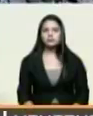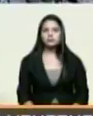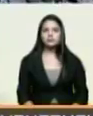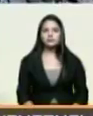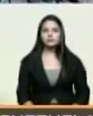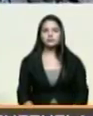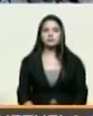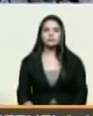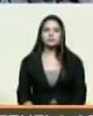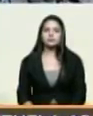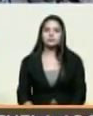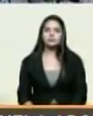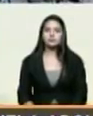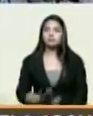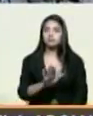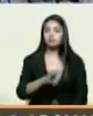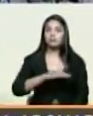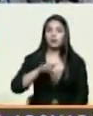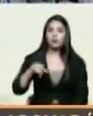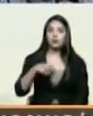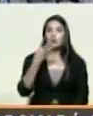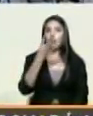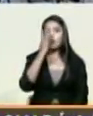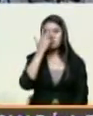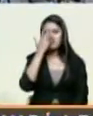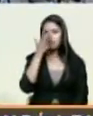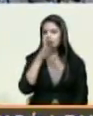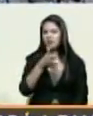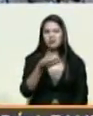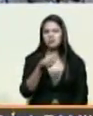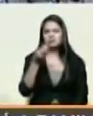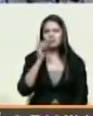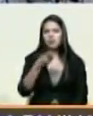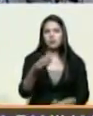Así era. Y a nosotros el 4 de febrero, ¿qué nos quedaba?